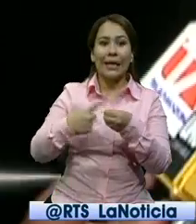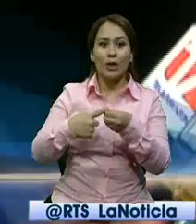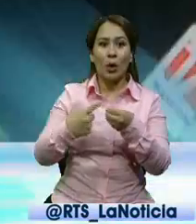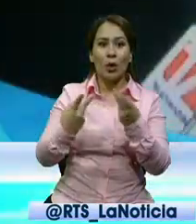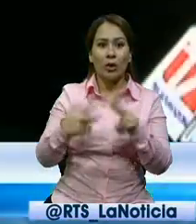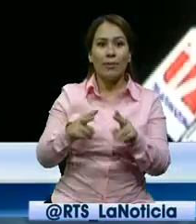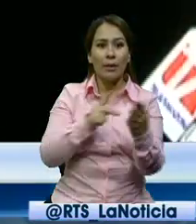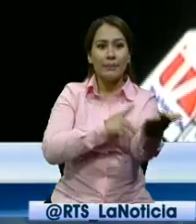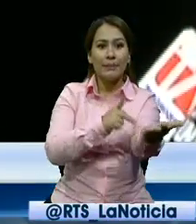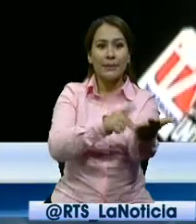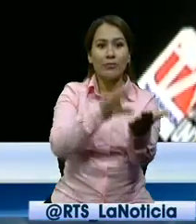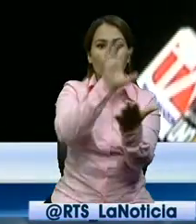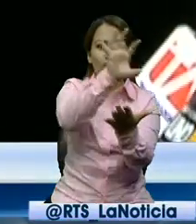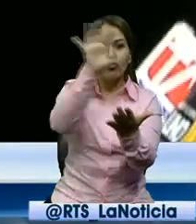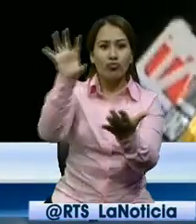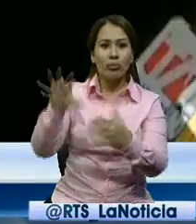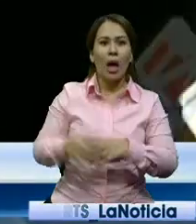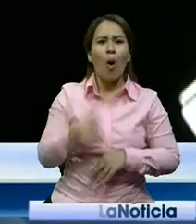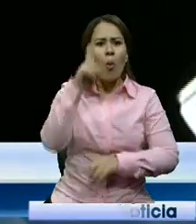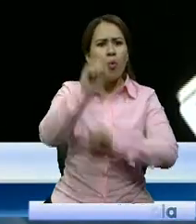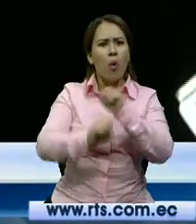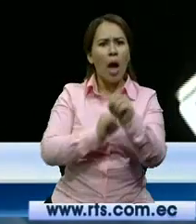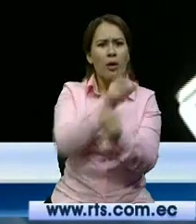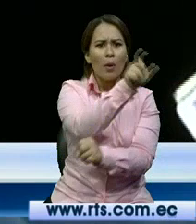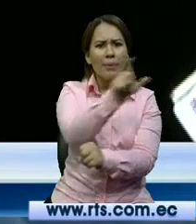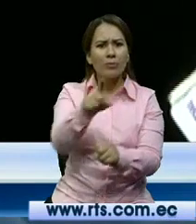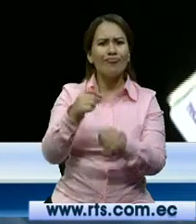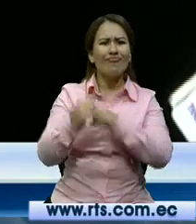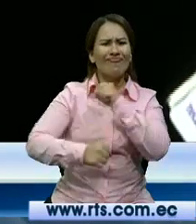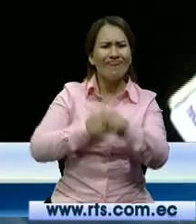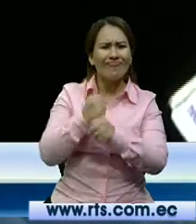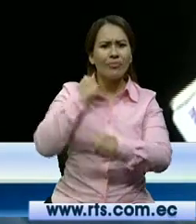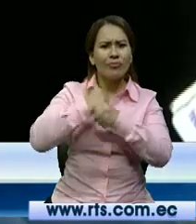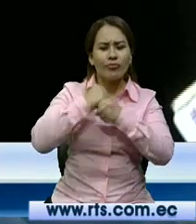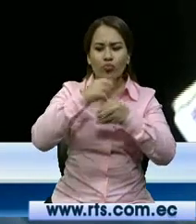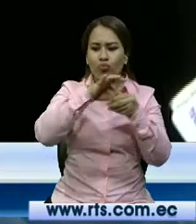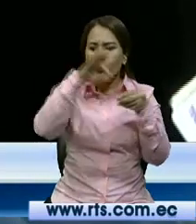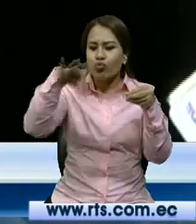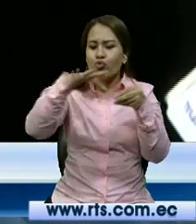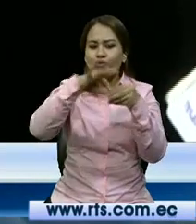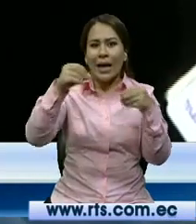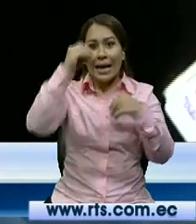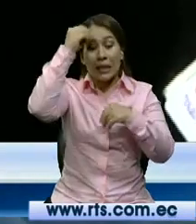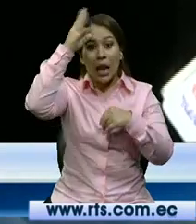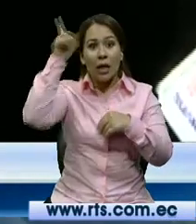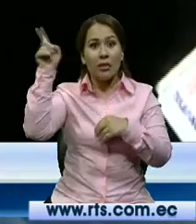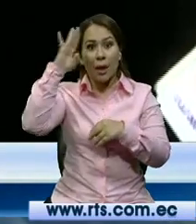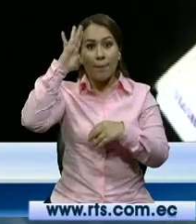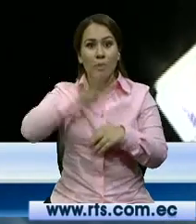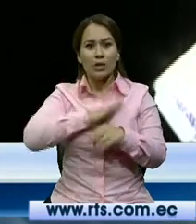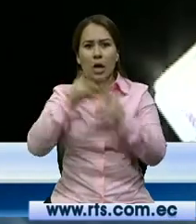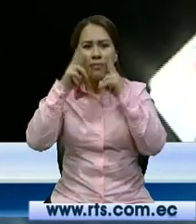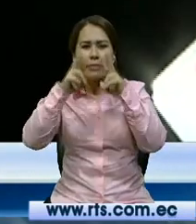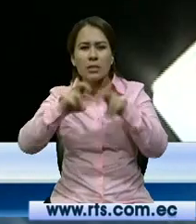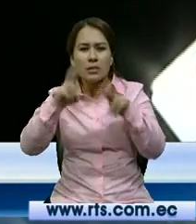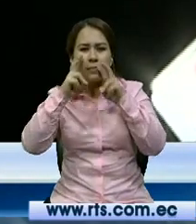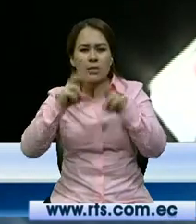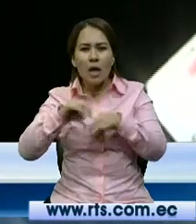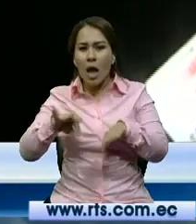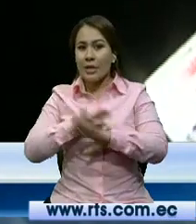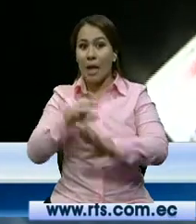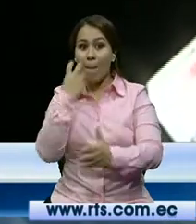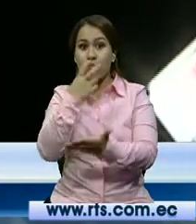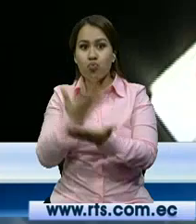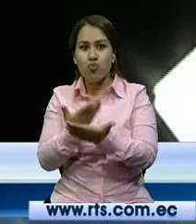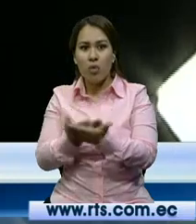estuvo aproximadamente un año y a base de las operaciones básicas de inteligencia, pues logramos destruir